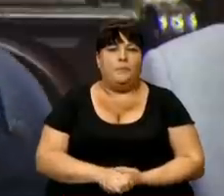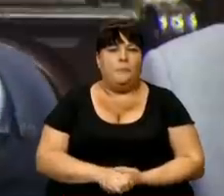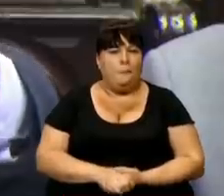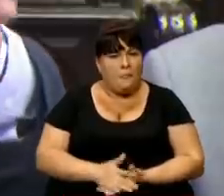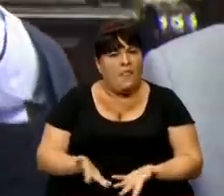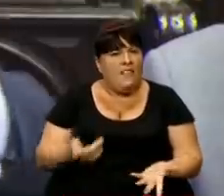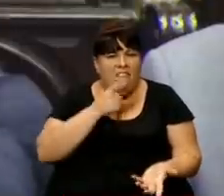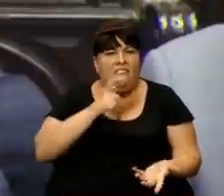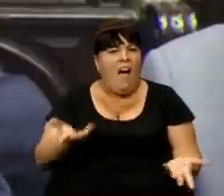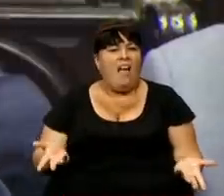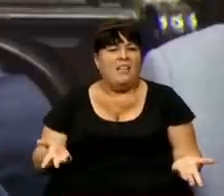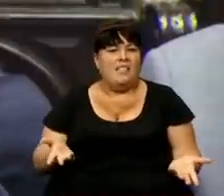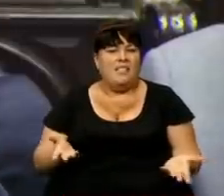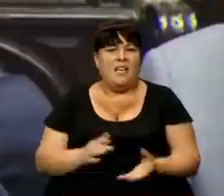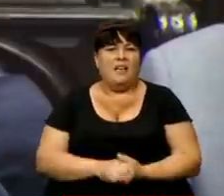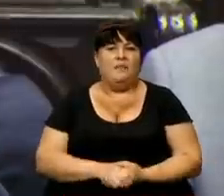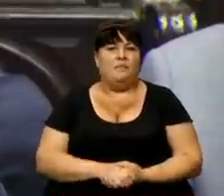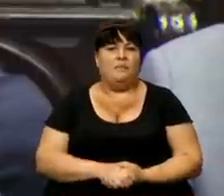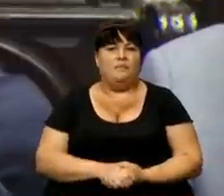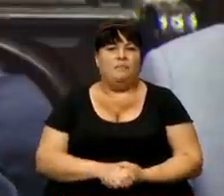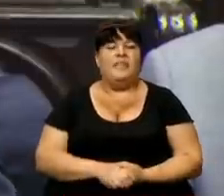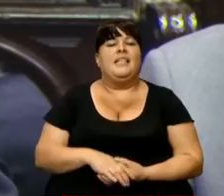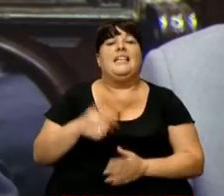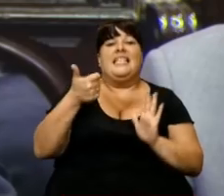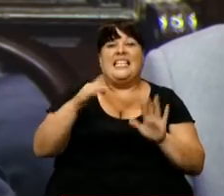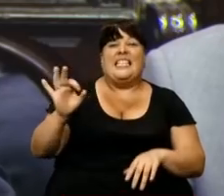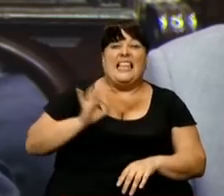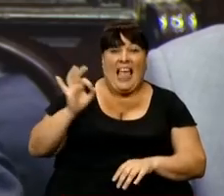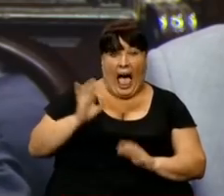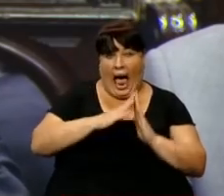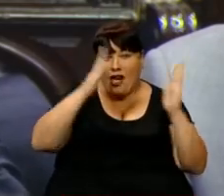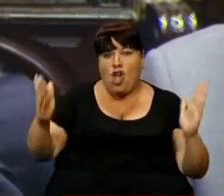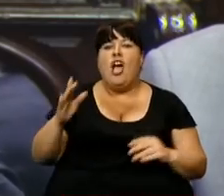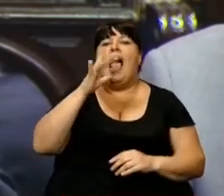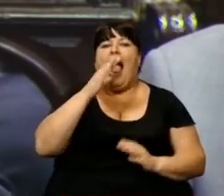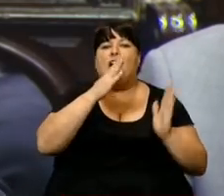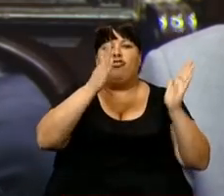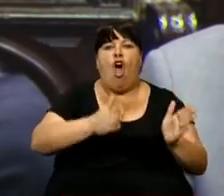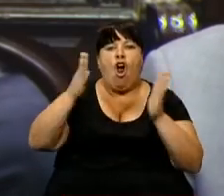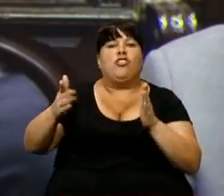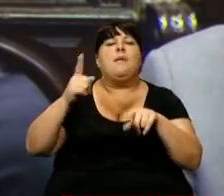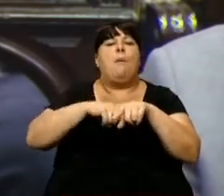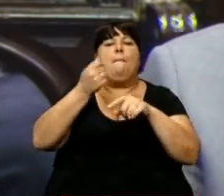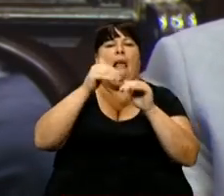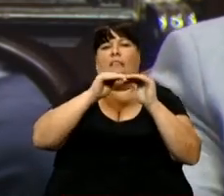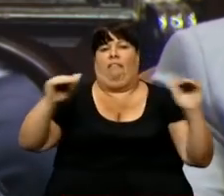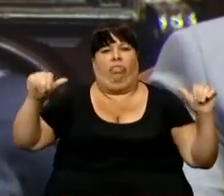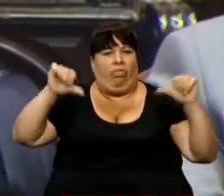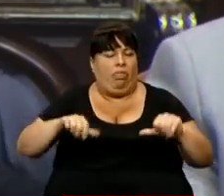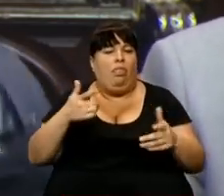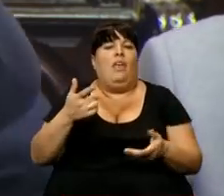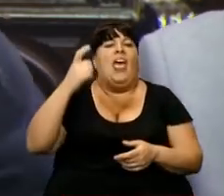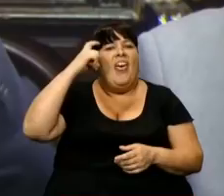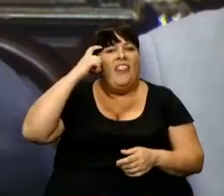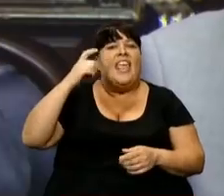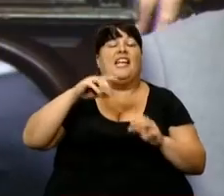Es muy sencillo. En 60 años hemos tenido 14 periodos de recesión. Hemos